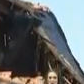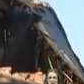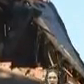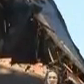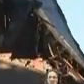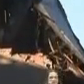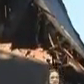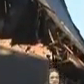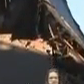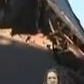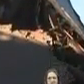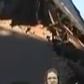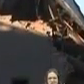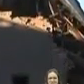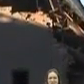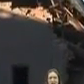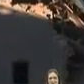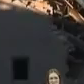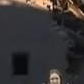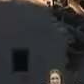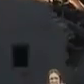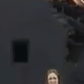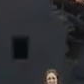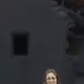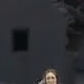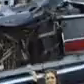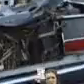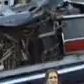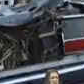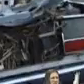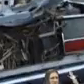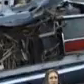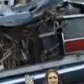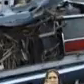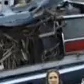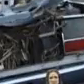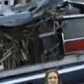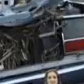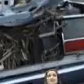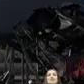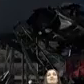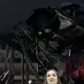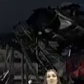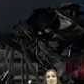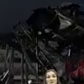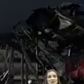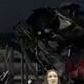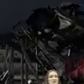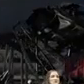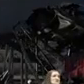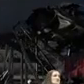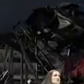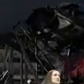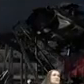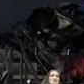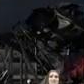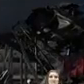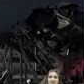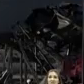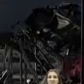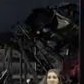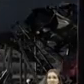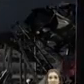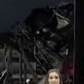llevó consigo estructuras, edificaciones y todo a su paso, también arrebató la paz y desbarató la vida de decenas de miles